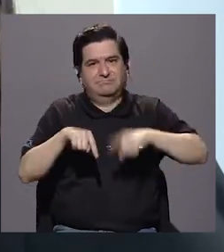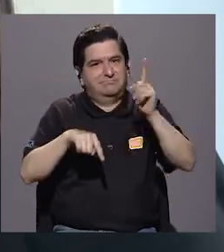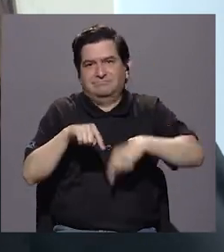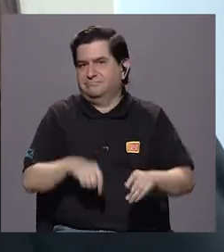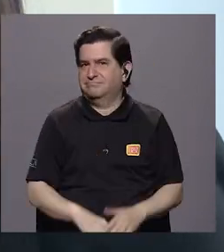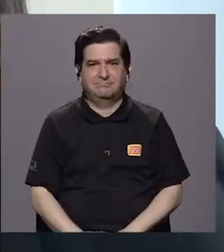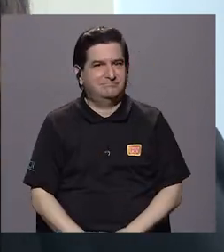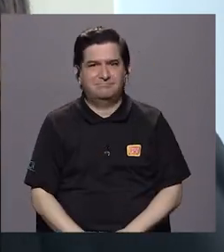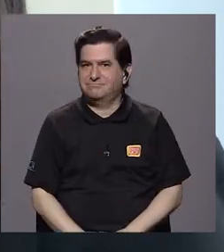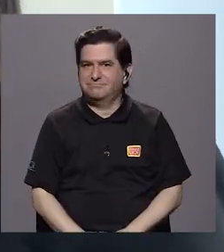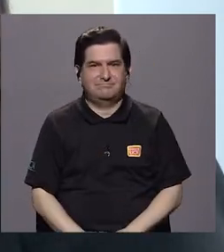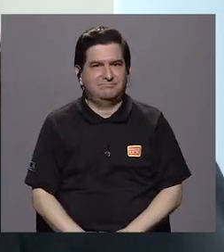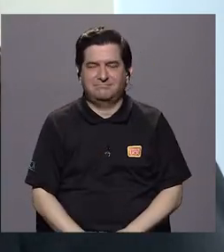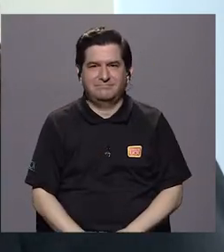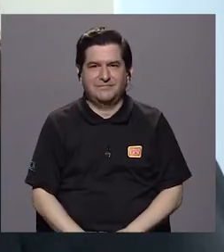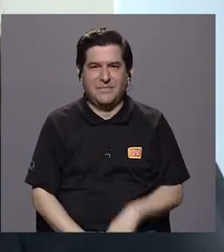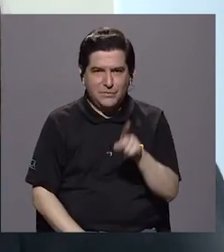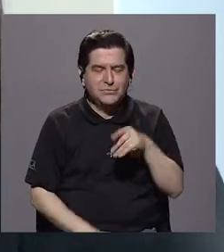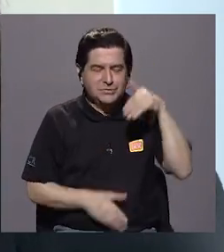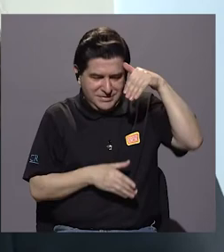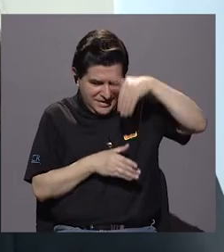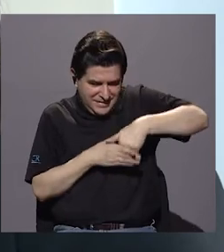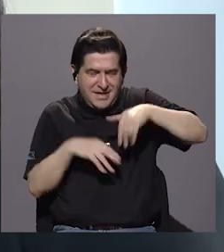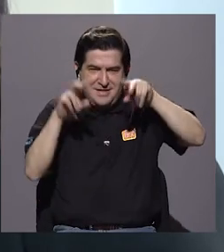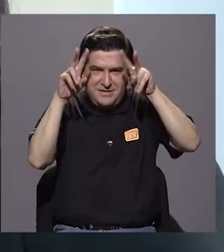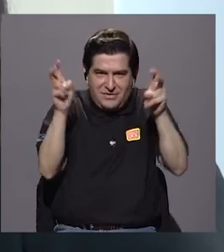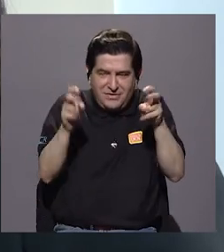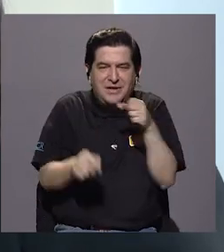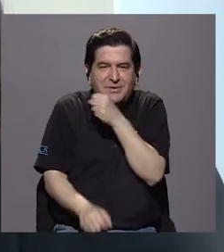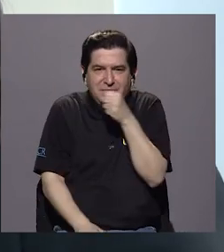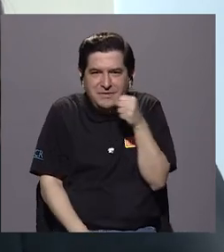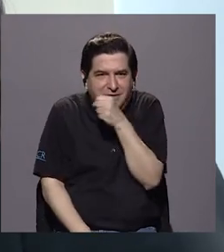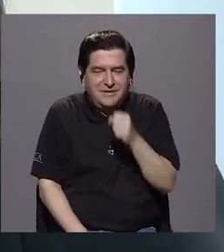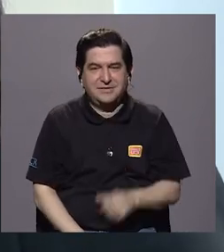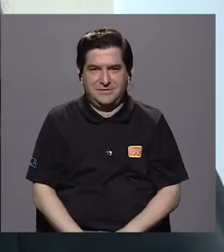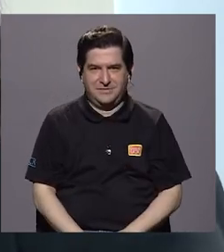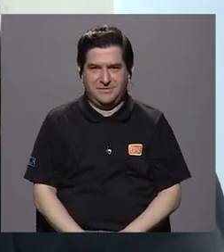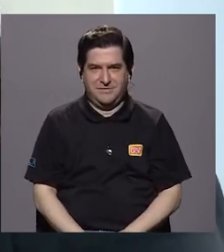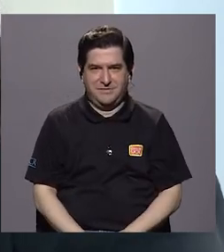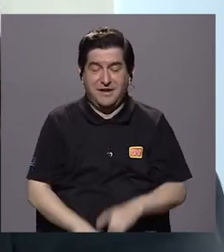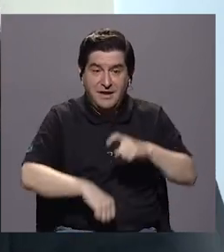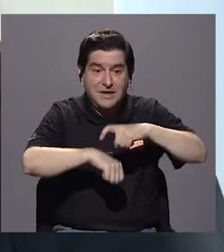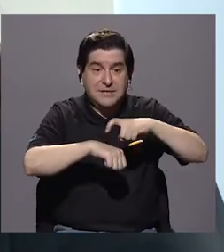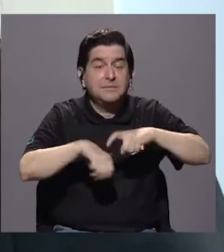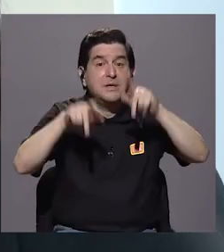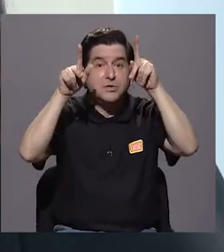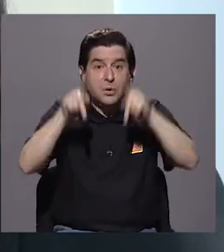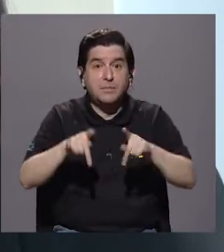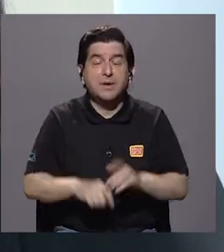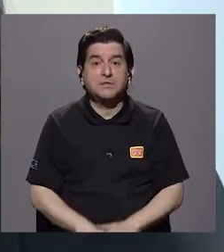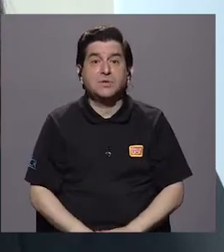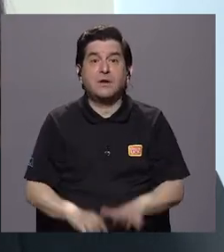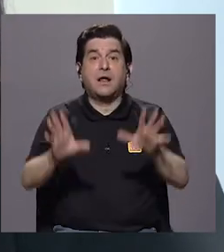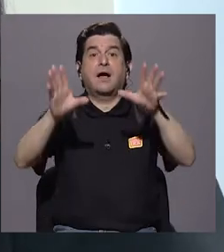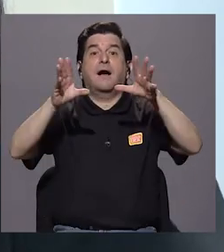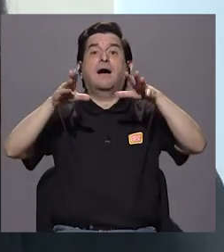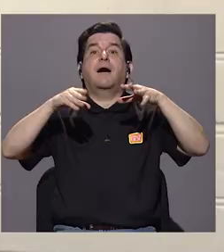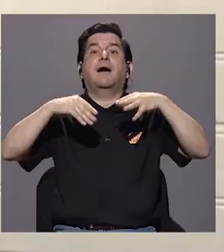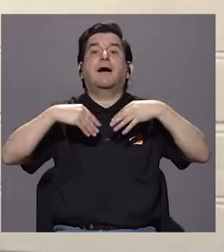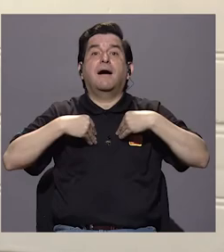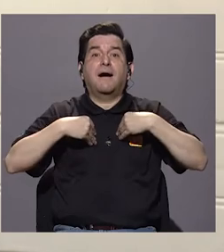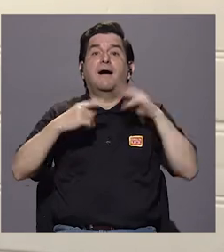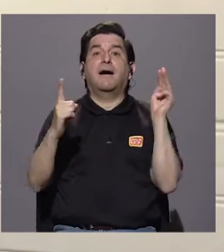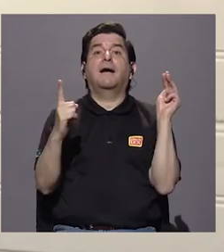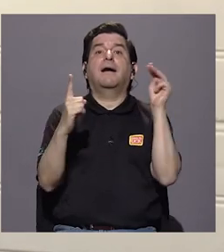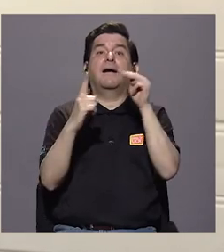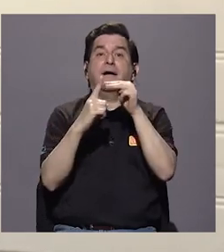que meterte en el tema, en la canción, para que la gente reciba el mensaje que